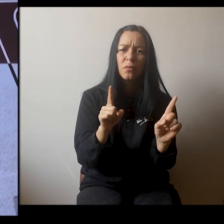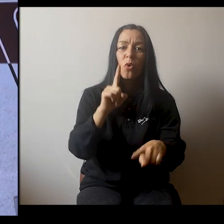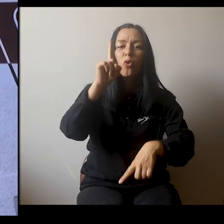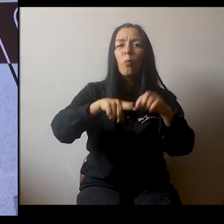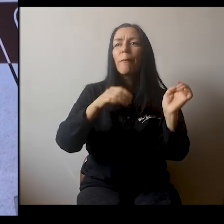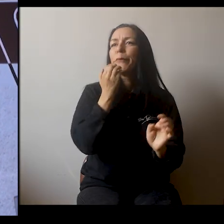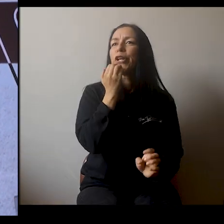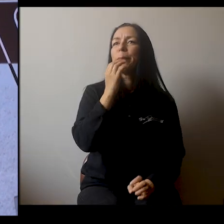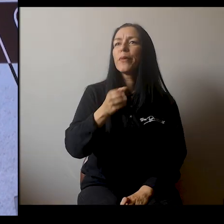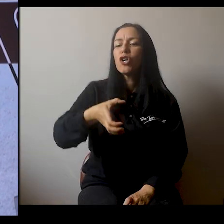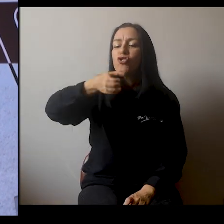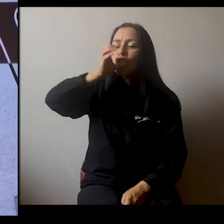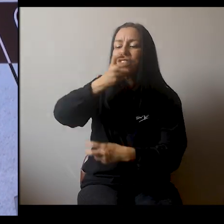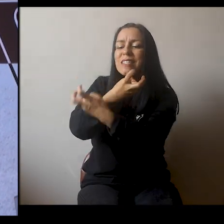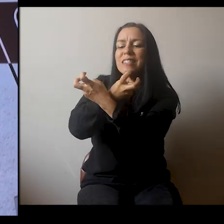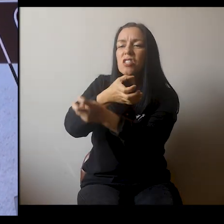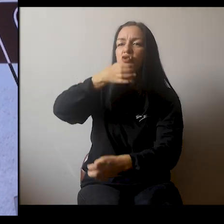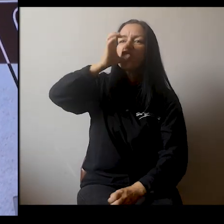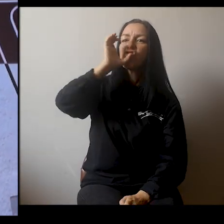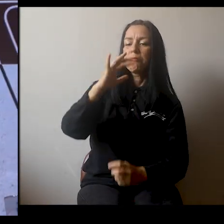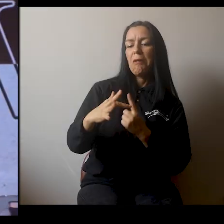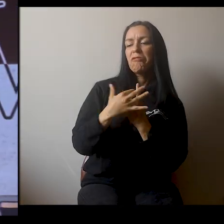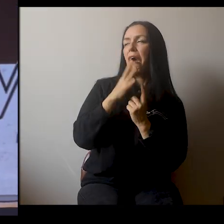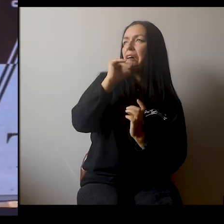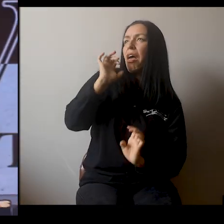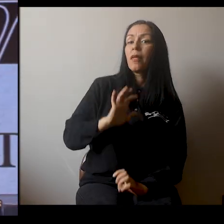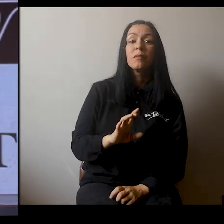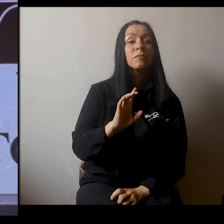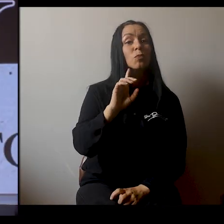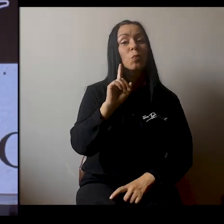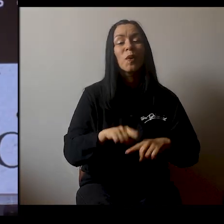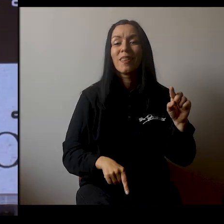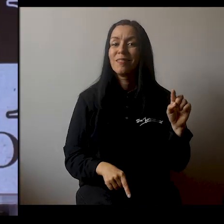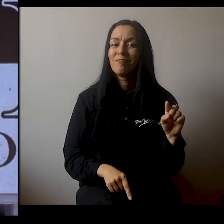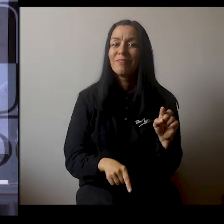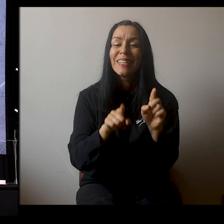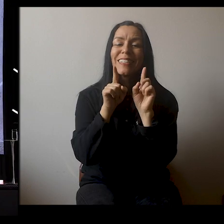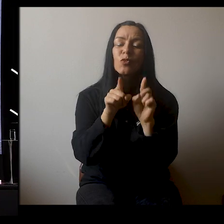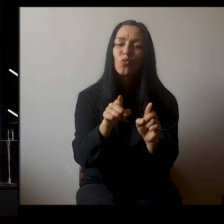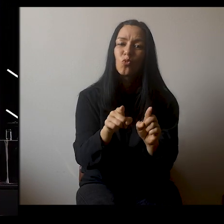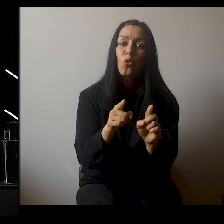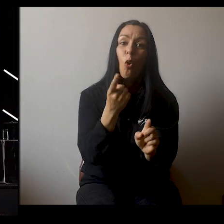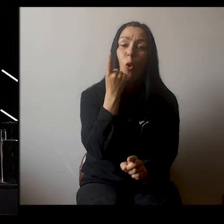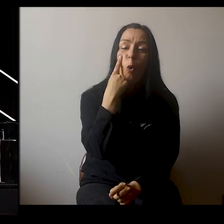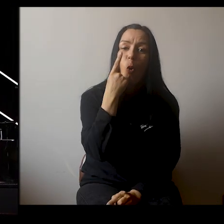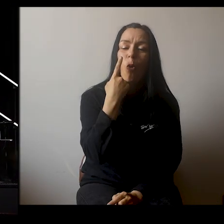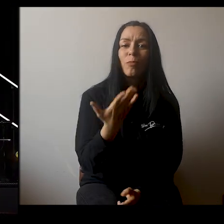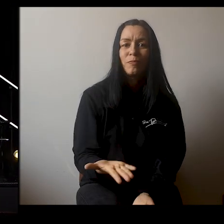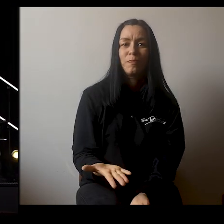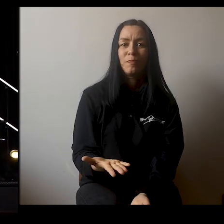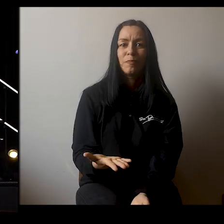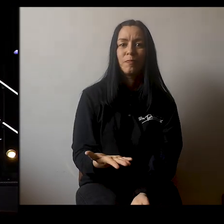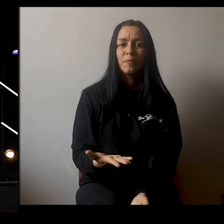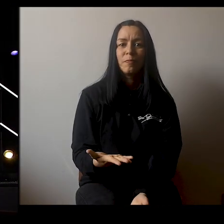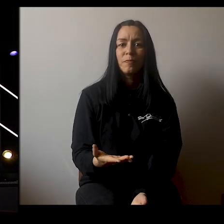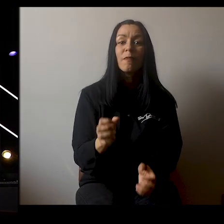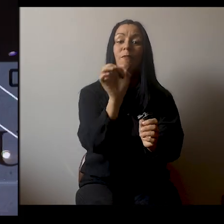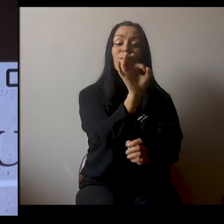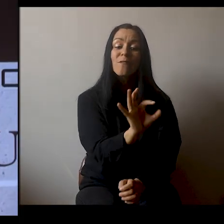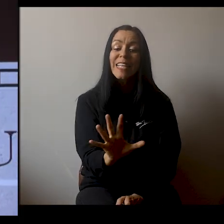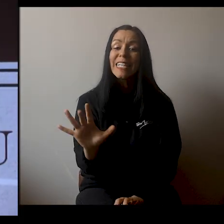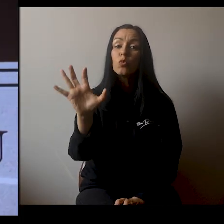que podemos tomarnos un veneno, no. Y esto es algo que tenemos que tener